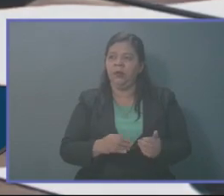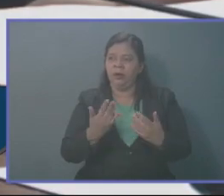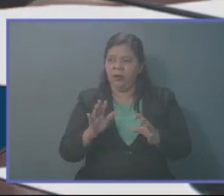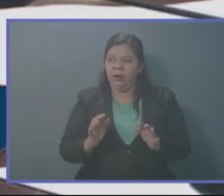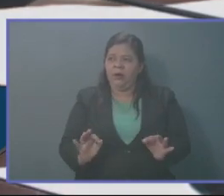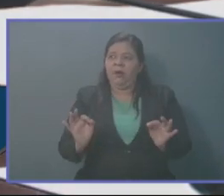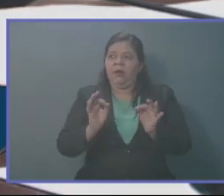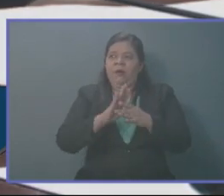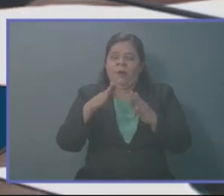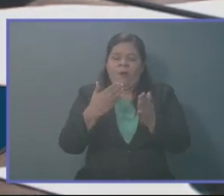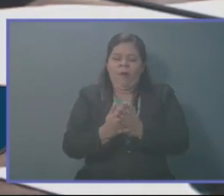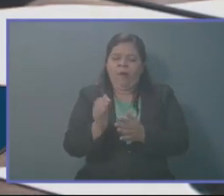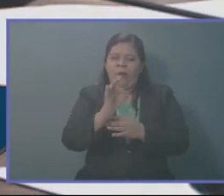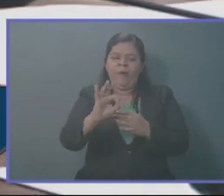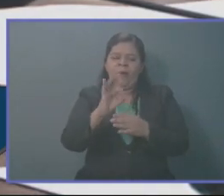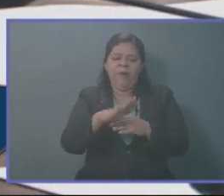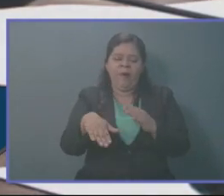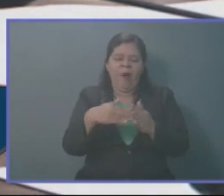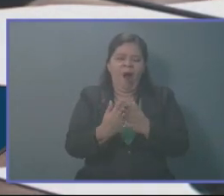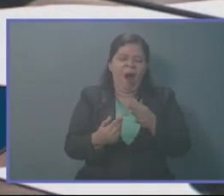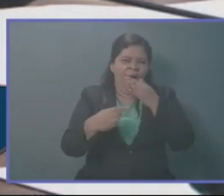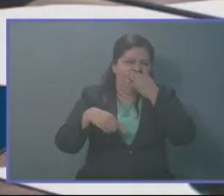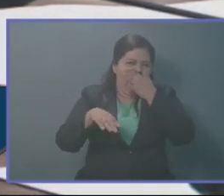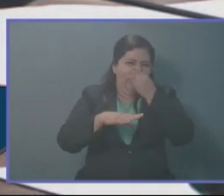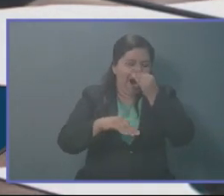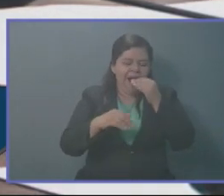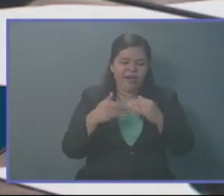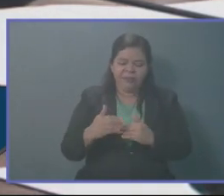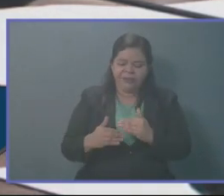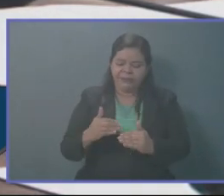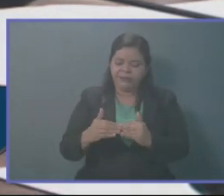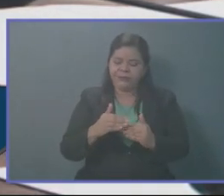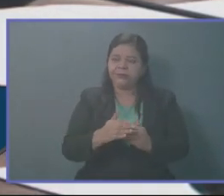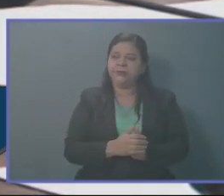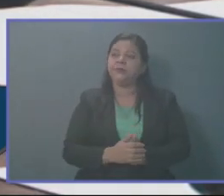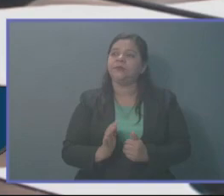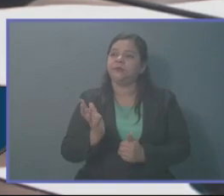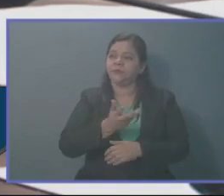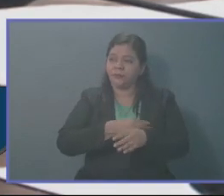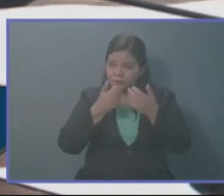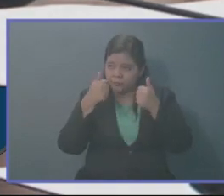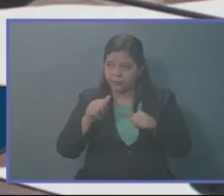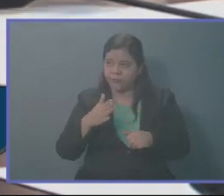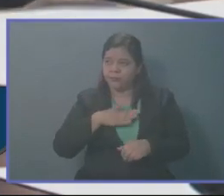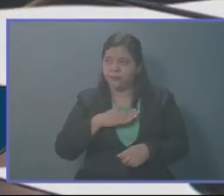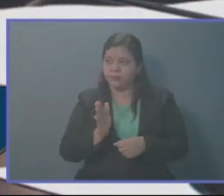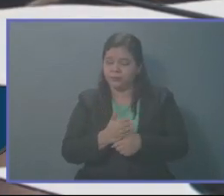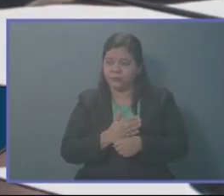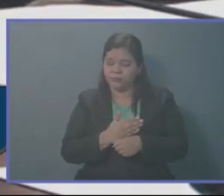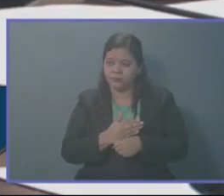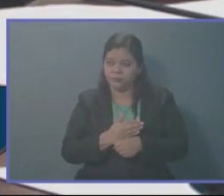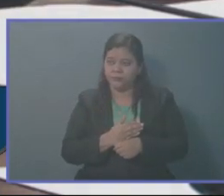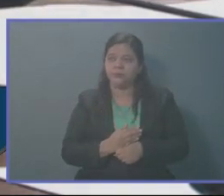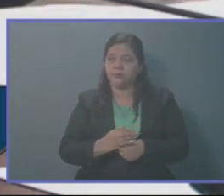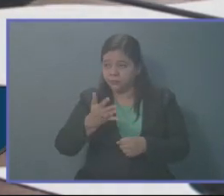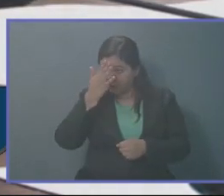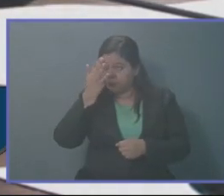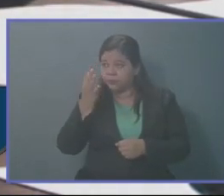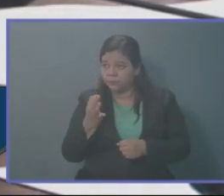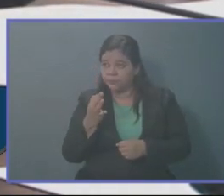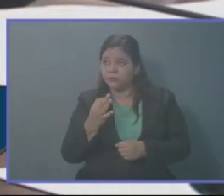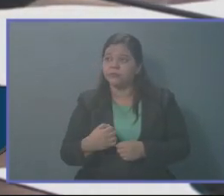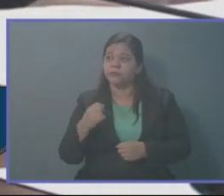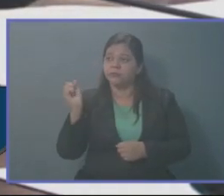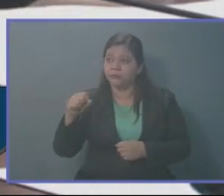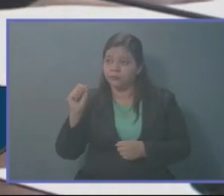digamos, en la parte eminentemente productiva. Nosotros, como Partido de Concertación Nacional, sí creemos que